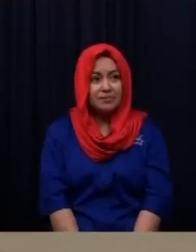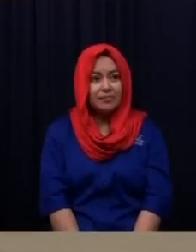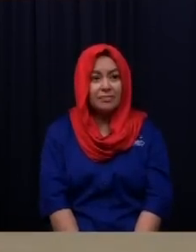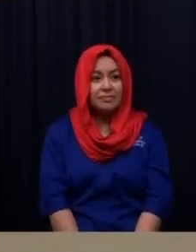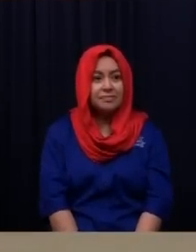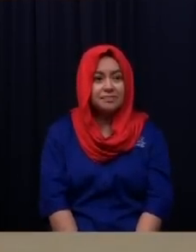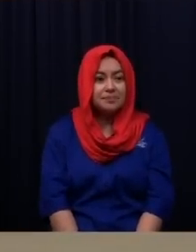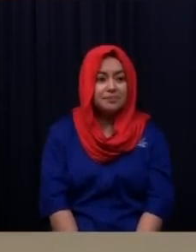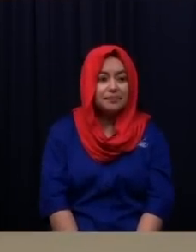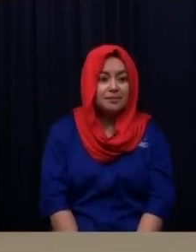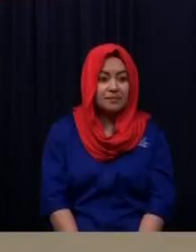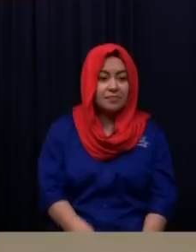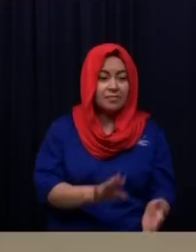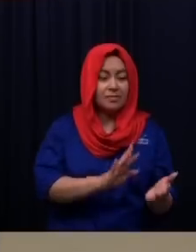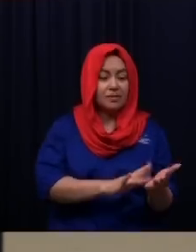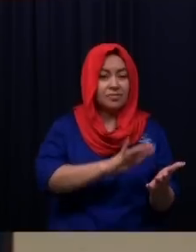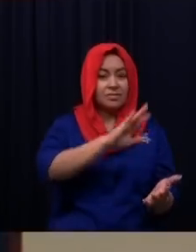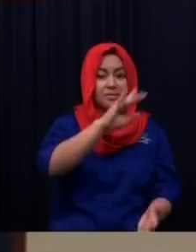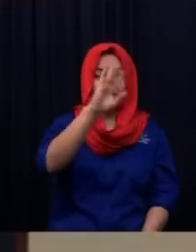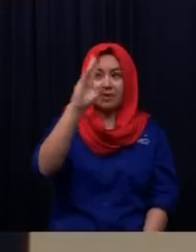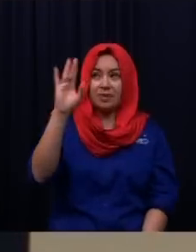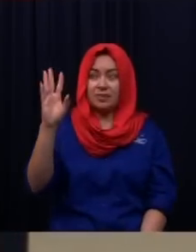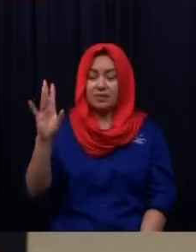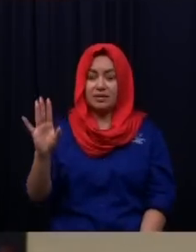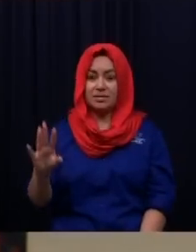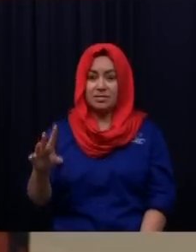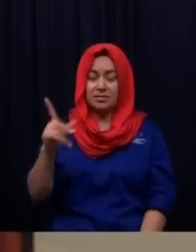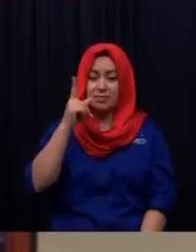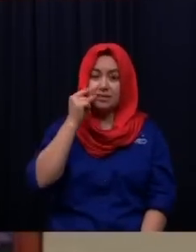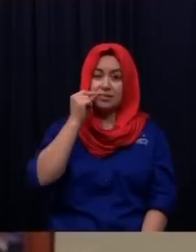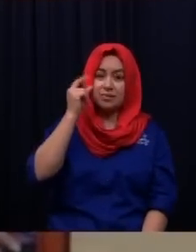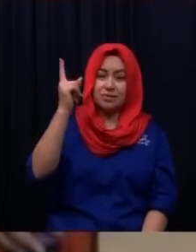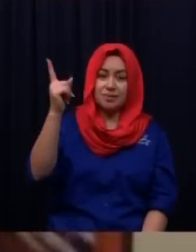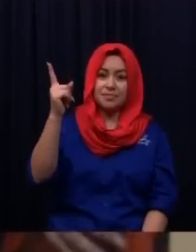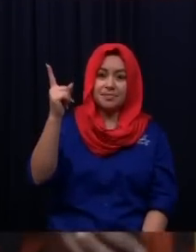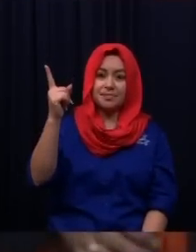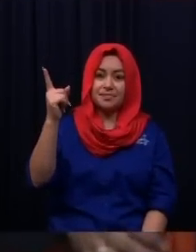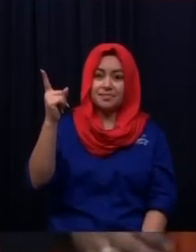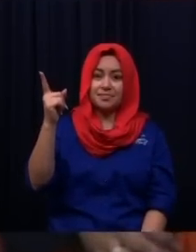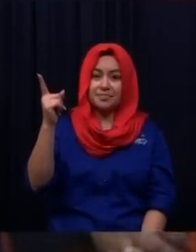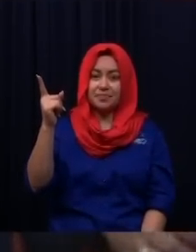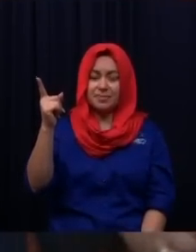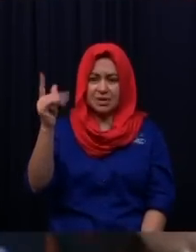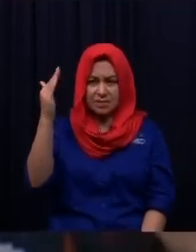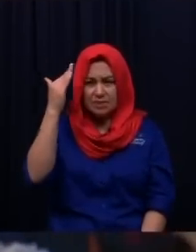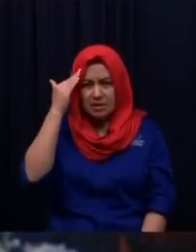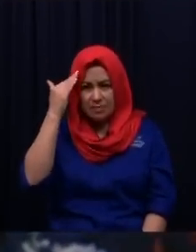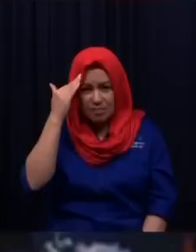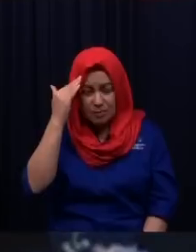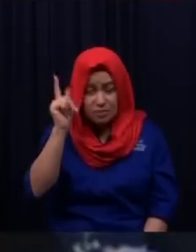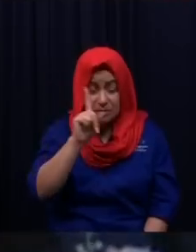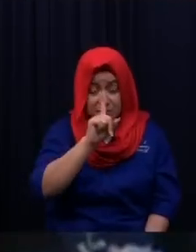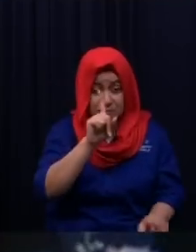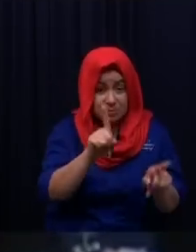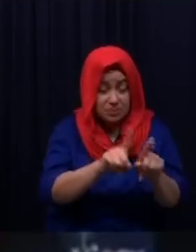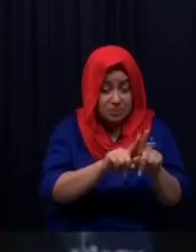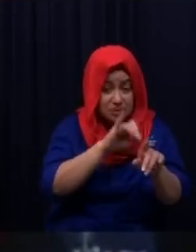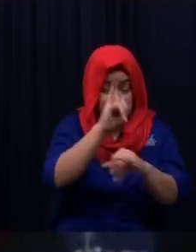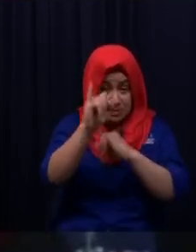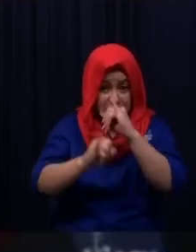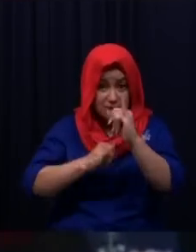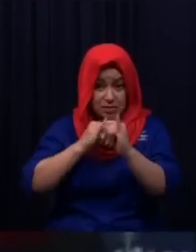Gloria a su nombre. Pero también sabemos que en las redes nos están escuchando. Y si tú quieres aceptar al